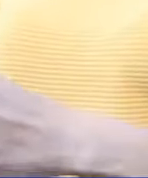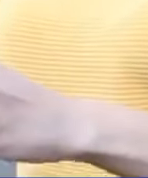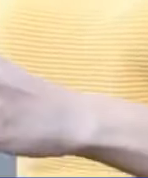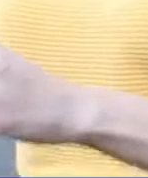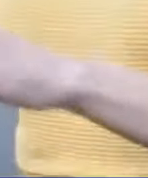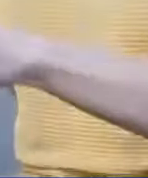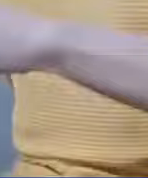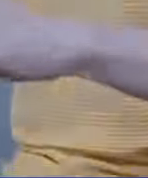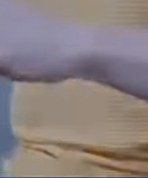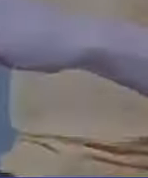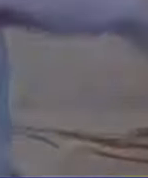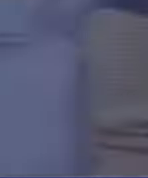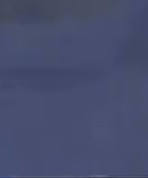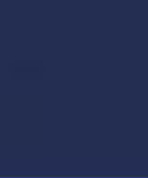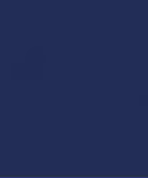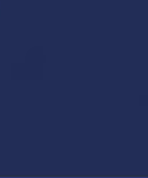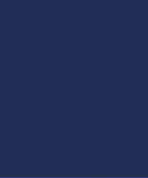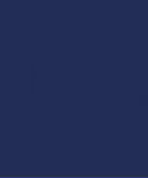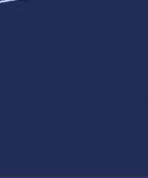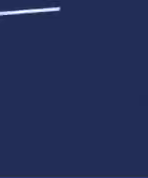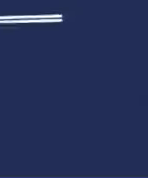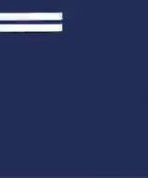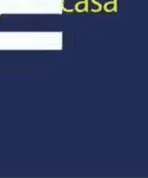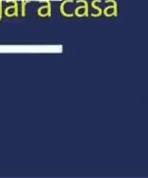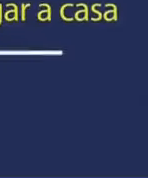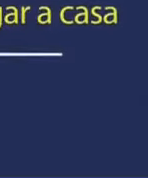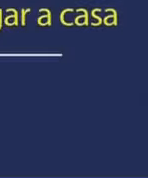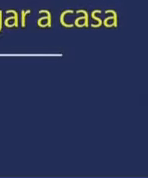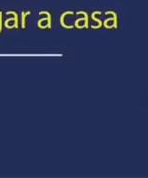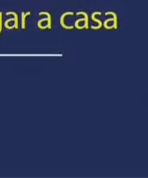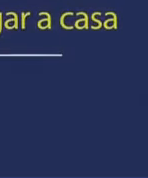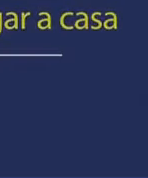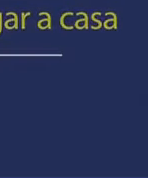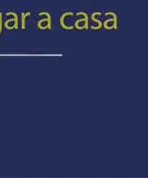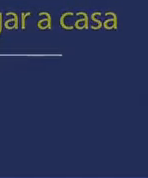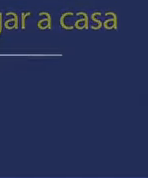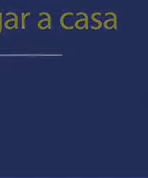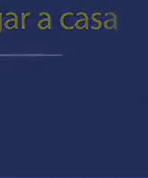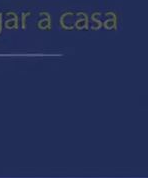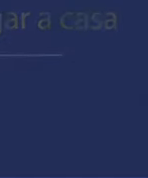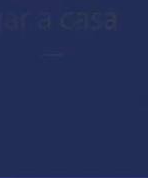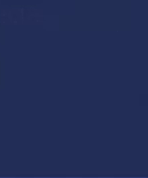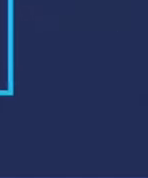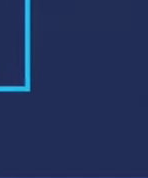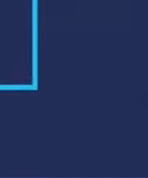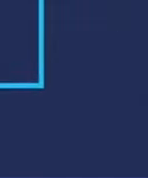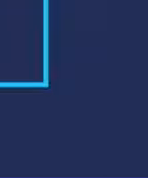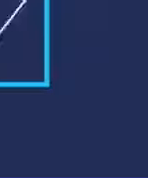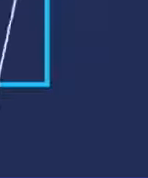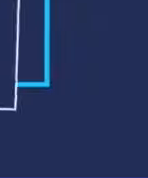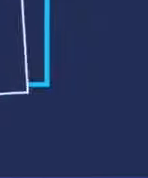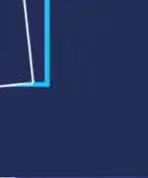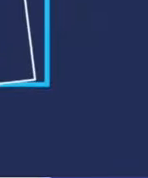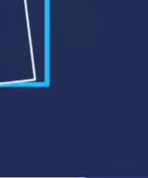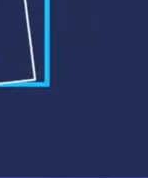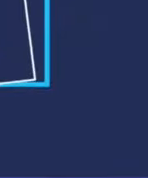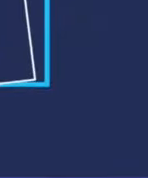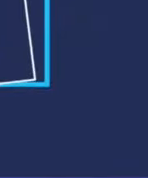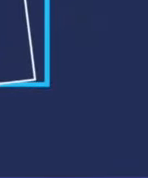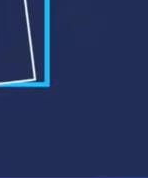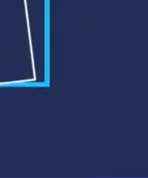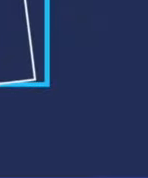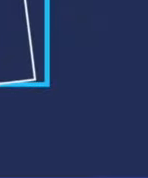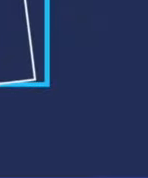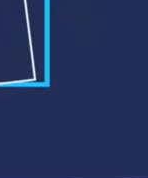quita, dispóngala en una bolsa y lávela de inmediato al llegar a su casa. Use detergente doméstico y